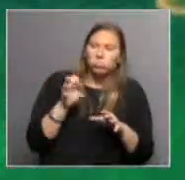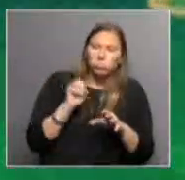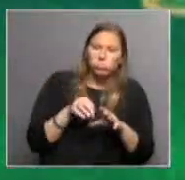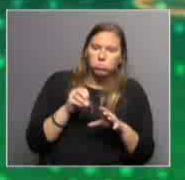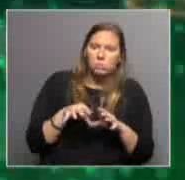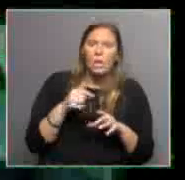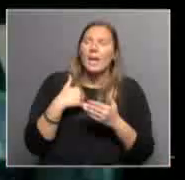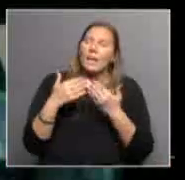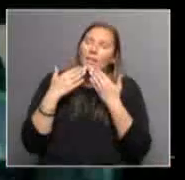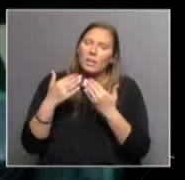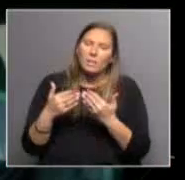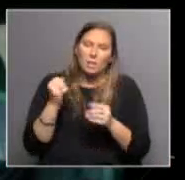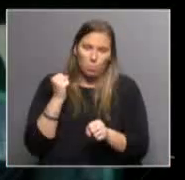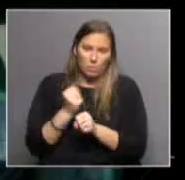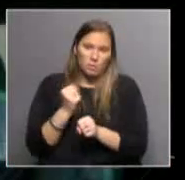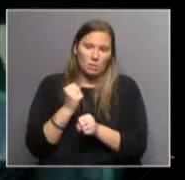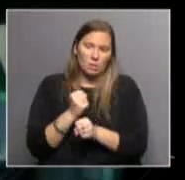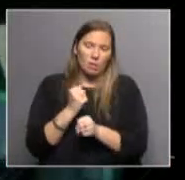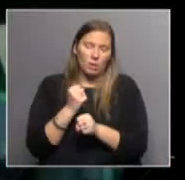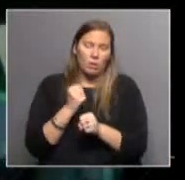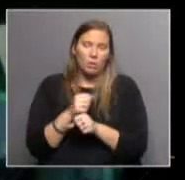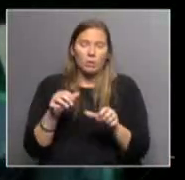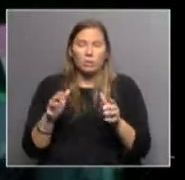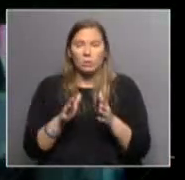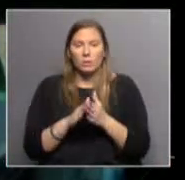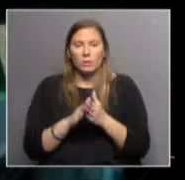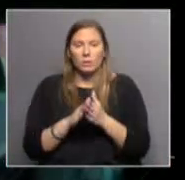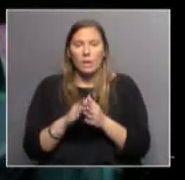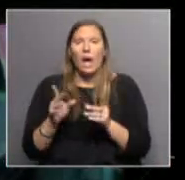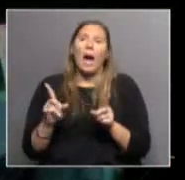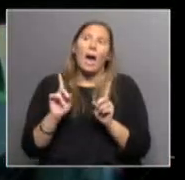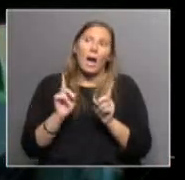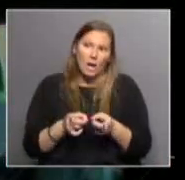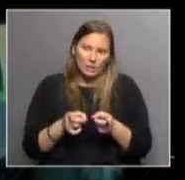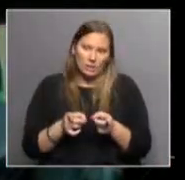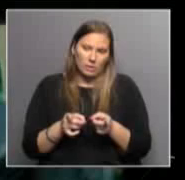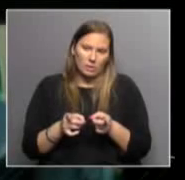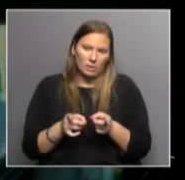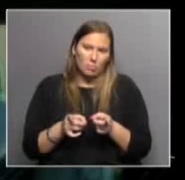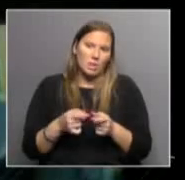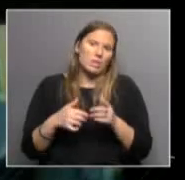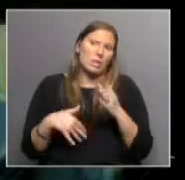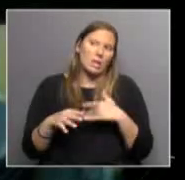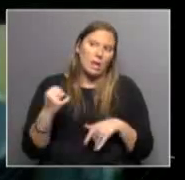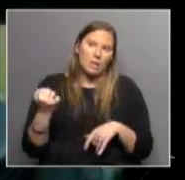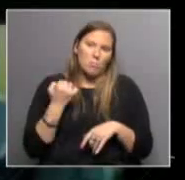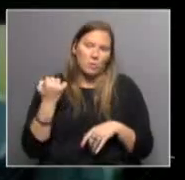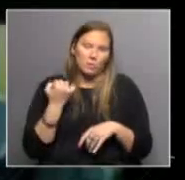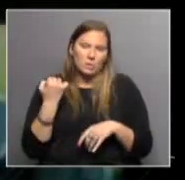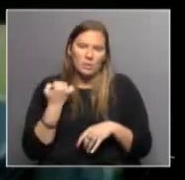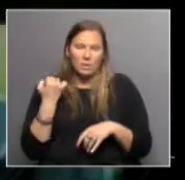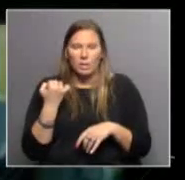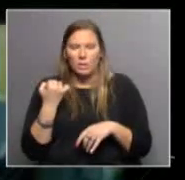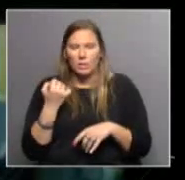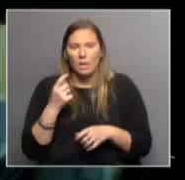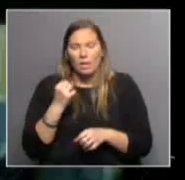etcétera. Muchísimas gracias por ese trabajo que están haciendo, aparte del gran aporte, obviamente, que vienen